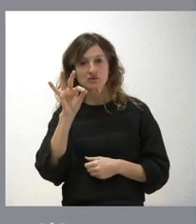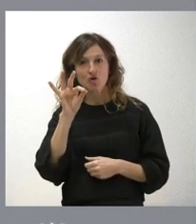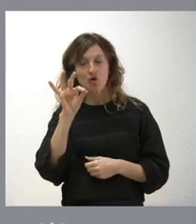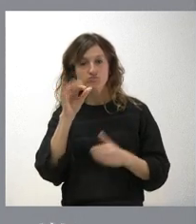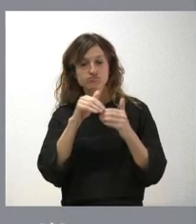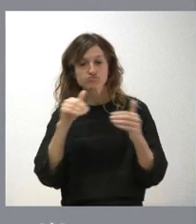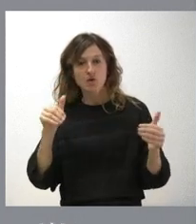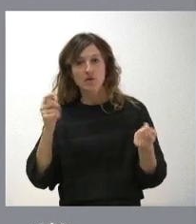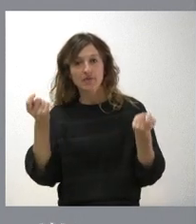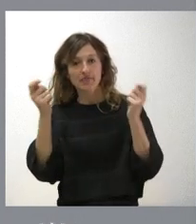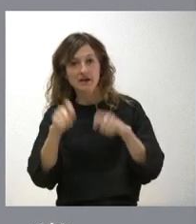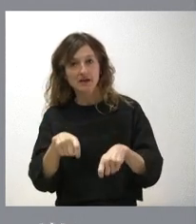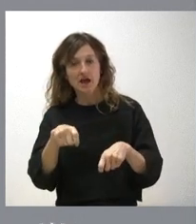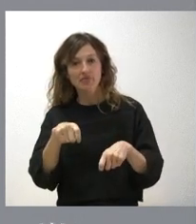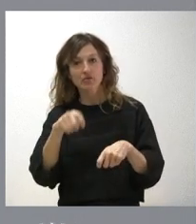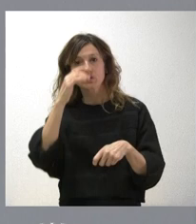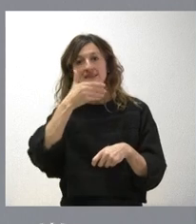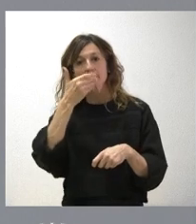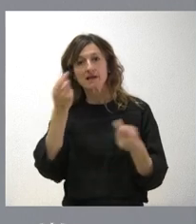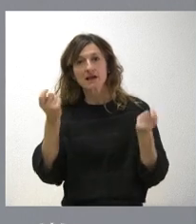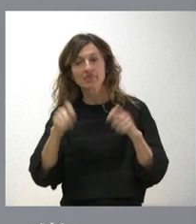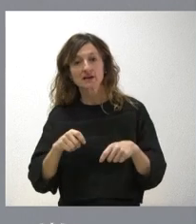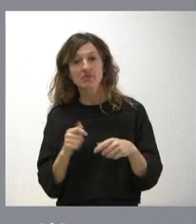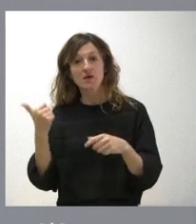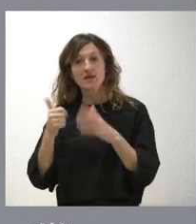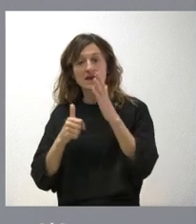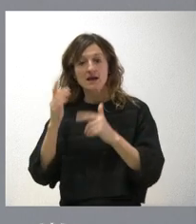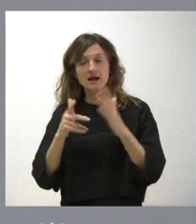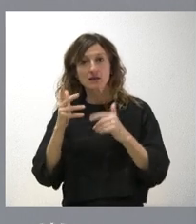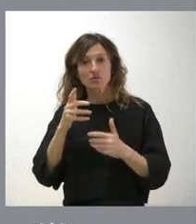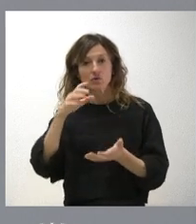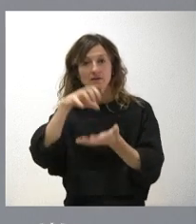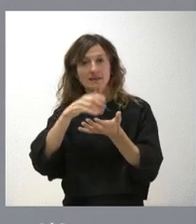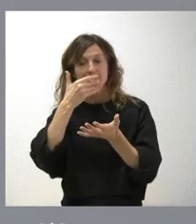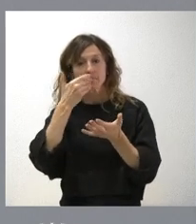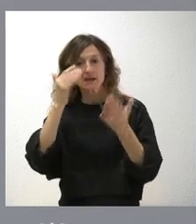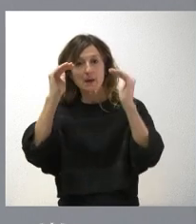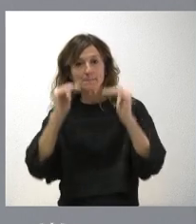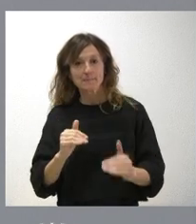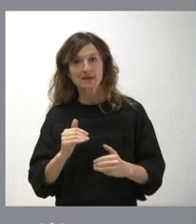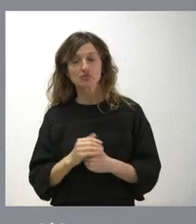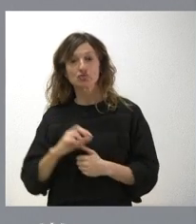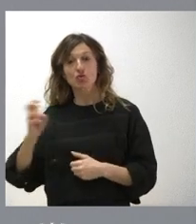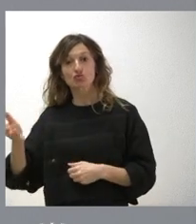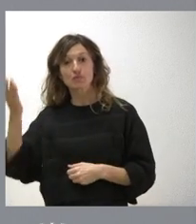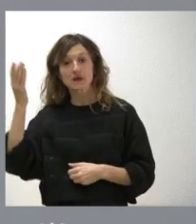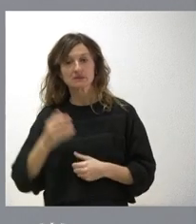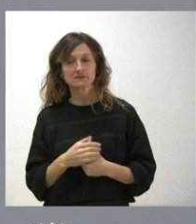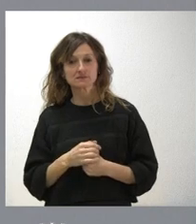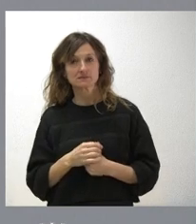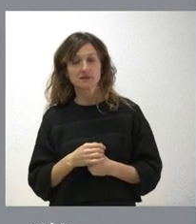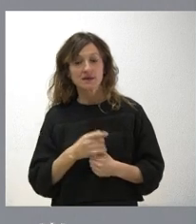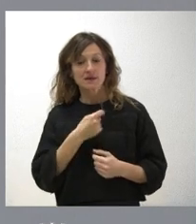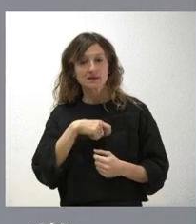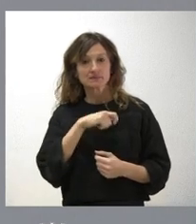en el cierre de las minas y en el cierre de las térmicas cuando se hizo el cálculo teníamos menos térmicas que el resto y por tanto ya no es que nosotros como España recibamos menos